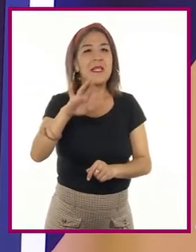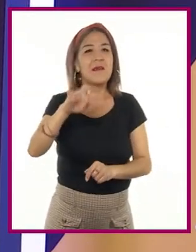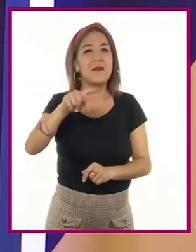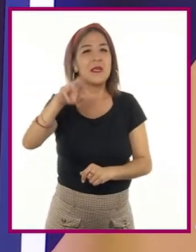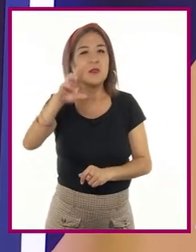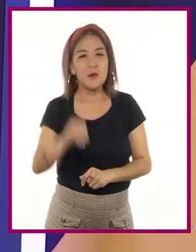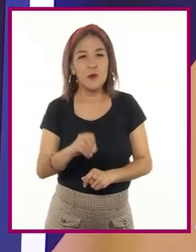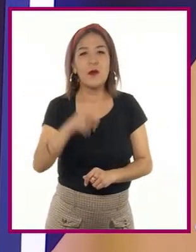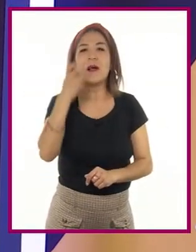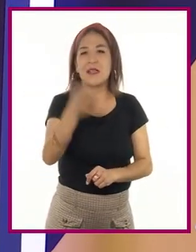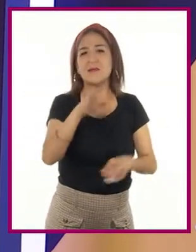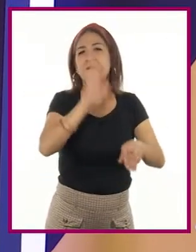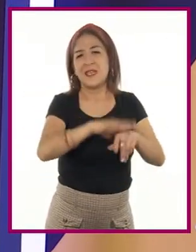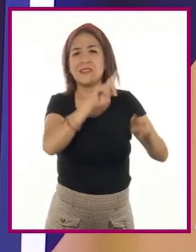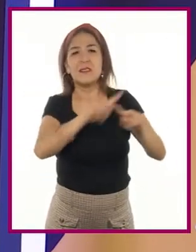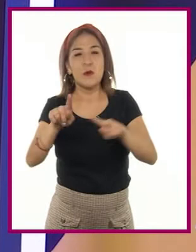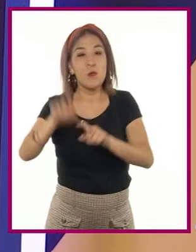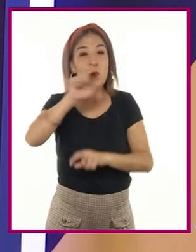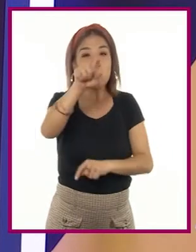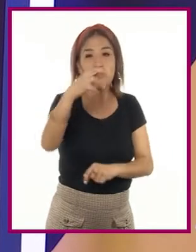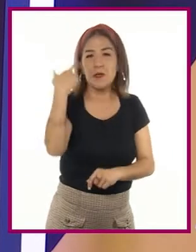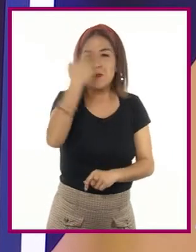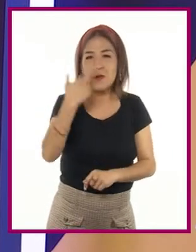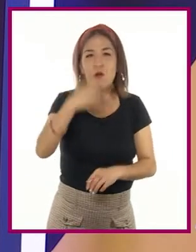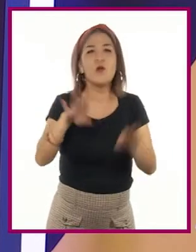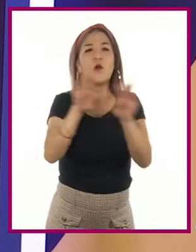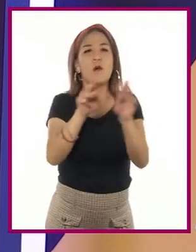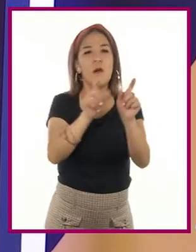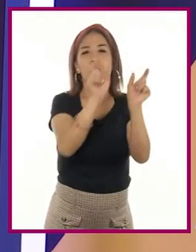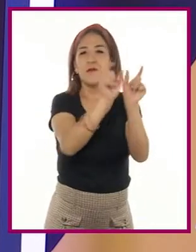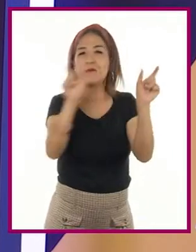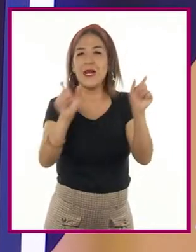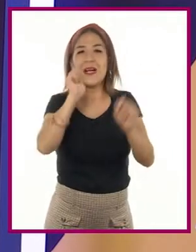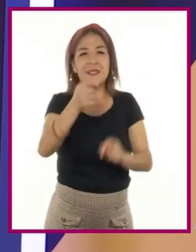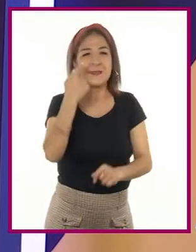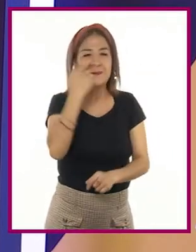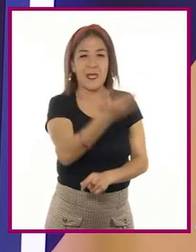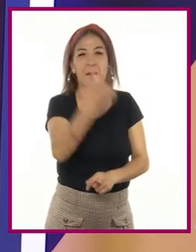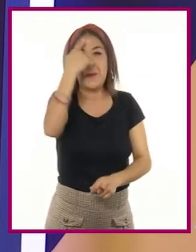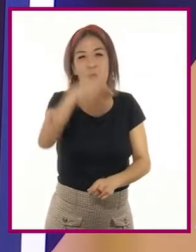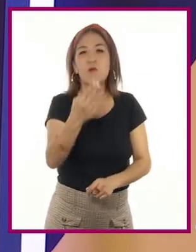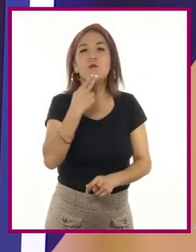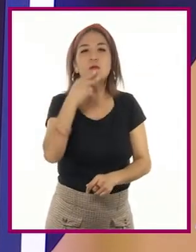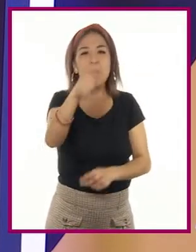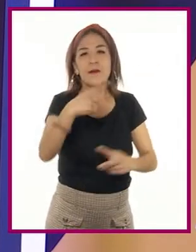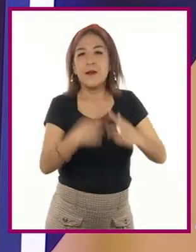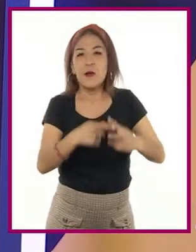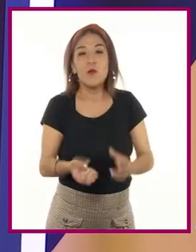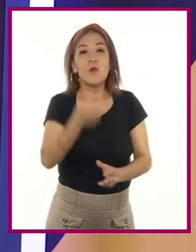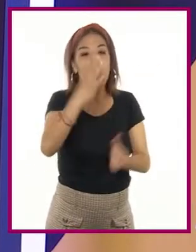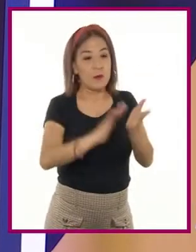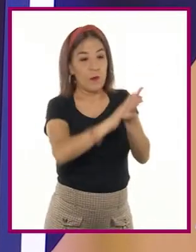elementos cuando se analiza una fórmula como la que se emplea para calcular el área de un triángulo a